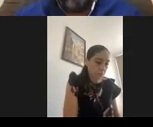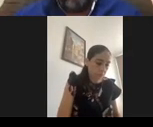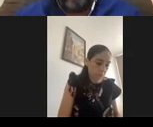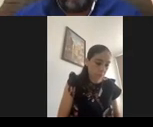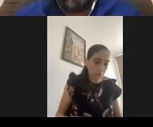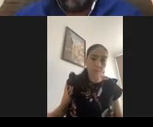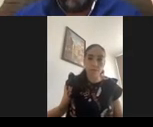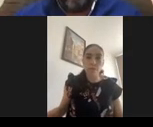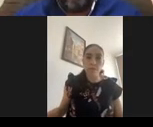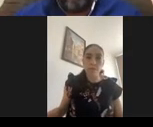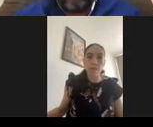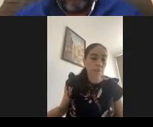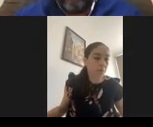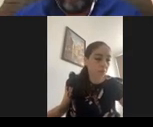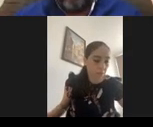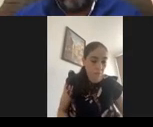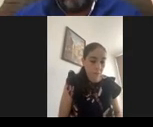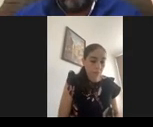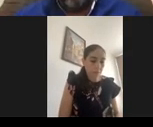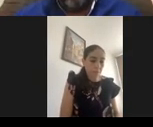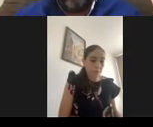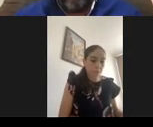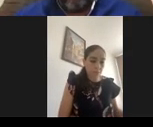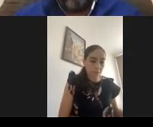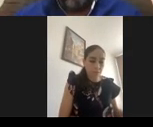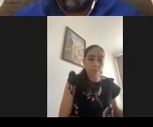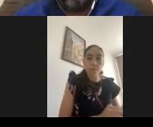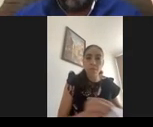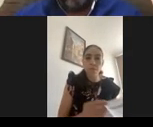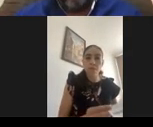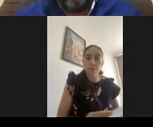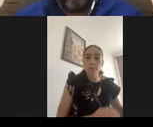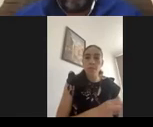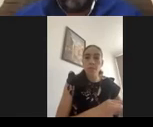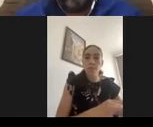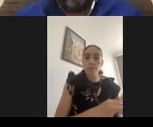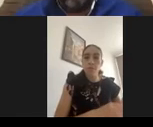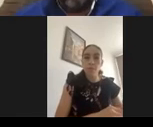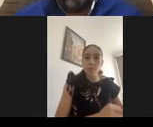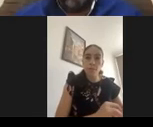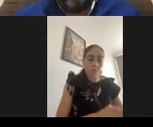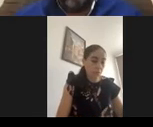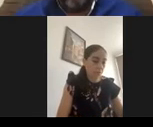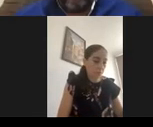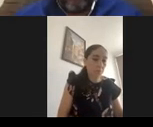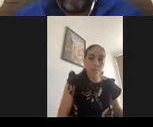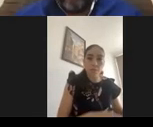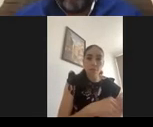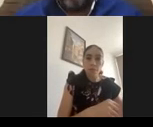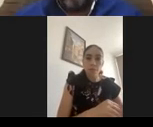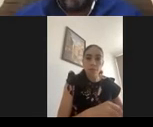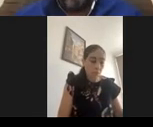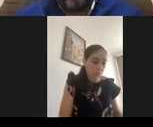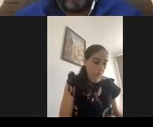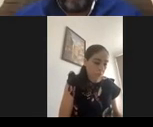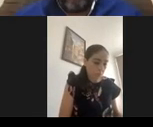hacer pequeños andadores, darle una imagen completamente diferente a su centro de la delegación. Ya Capilla